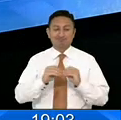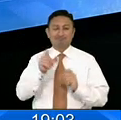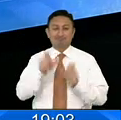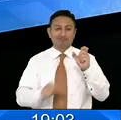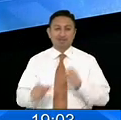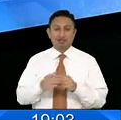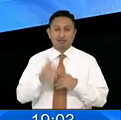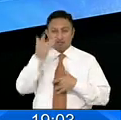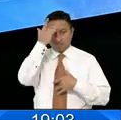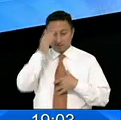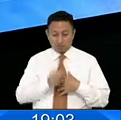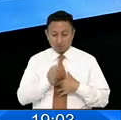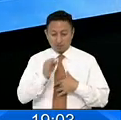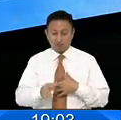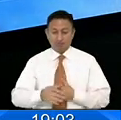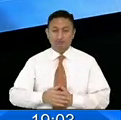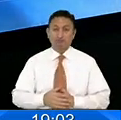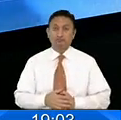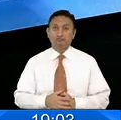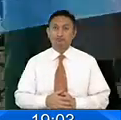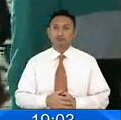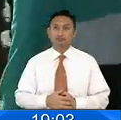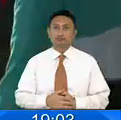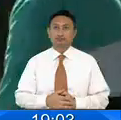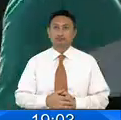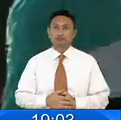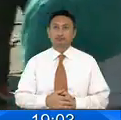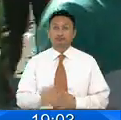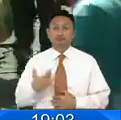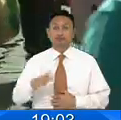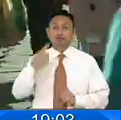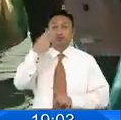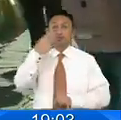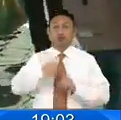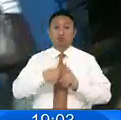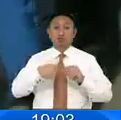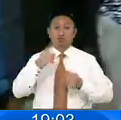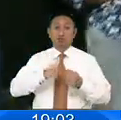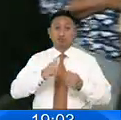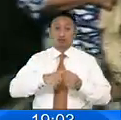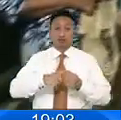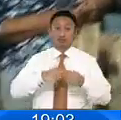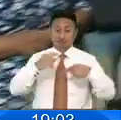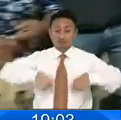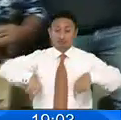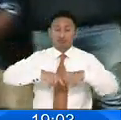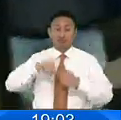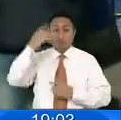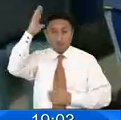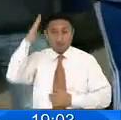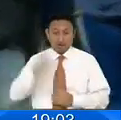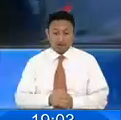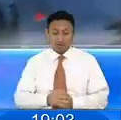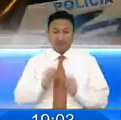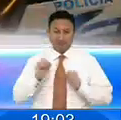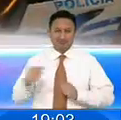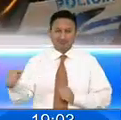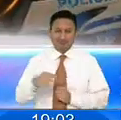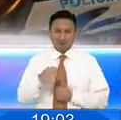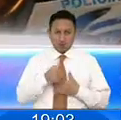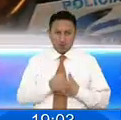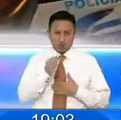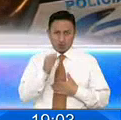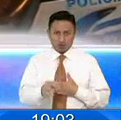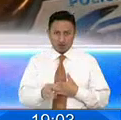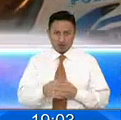COVID-19. A un mes y medio de que Quito pasó al semáforo amarillo y desde entonces los casos por COVID-19 se incrementaron de